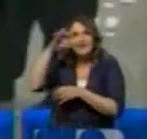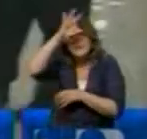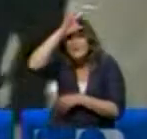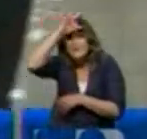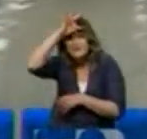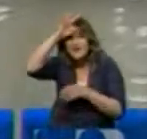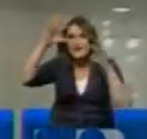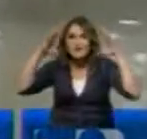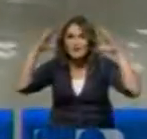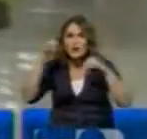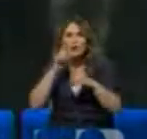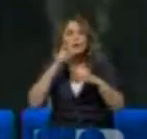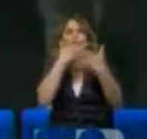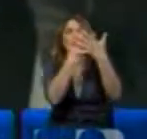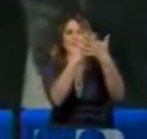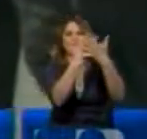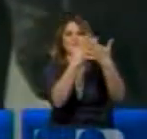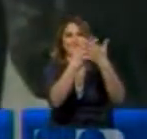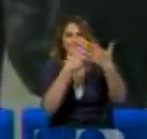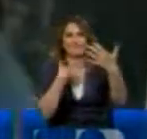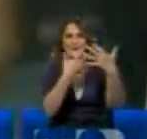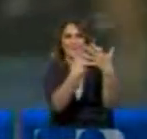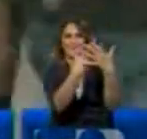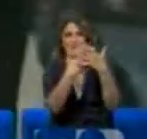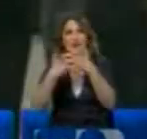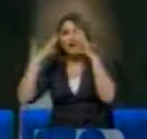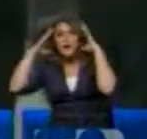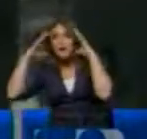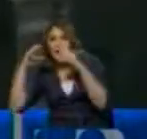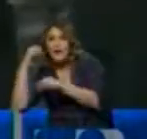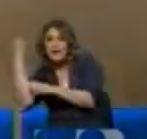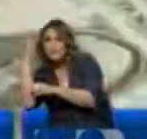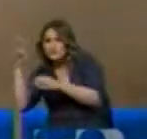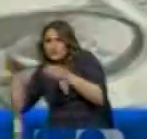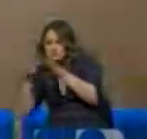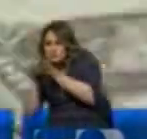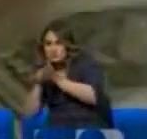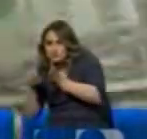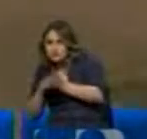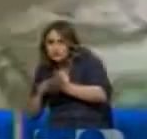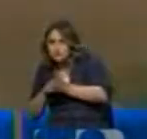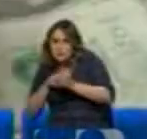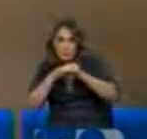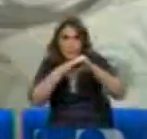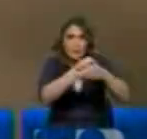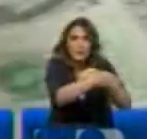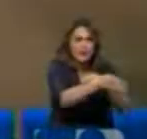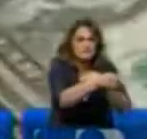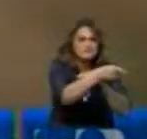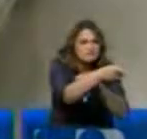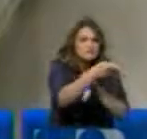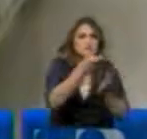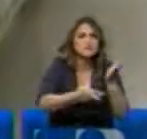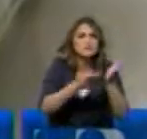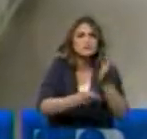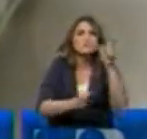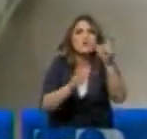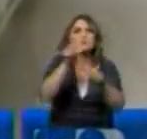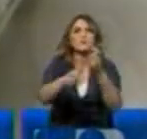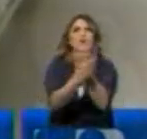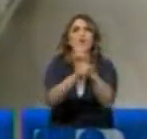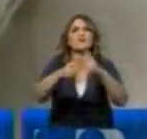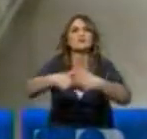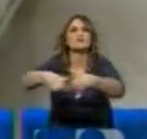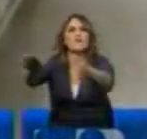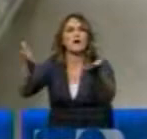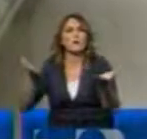jueza Jacinta María Matute. 3 personas a las que se les encontró repartiéndose más de $900,000 en 2 cartones